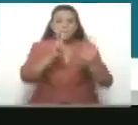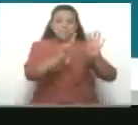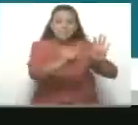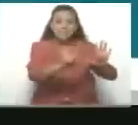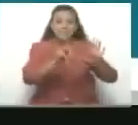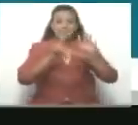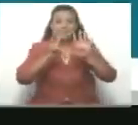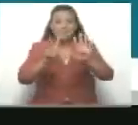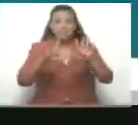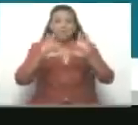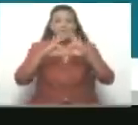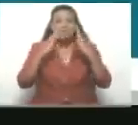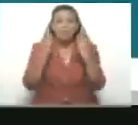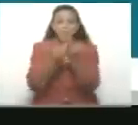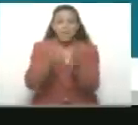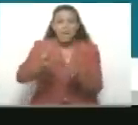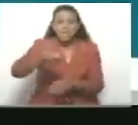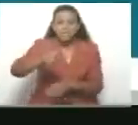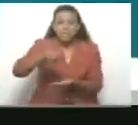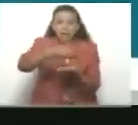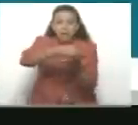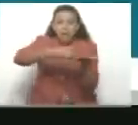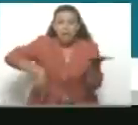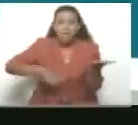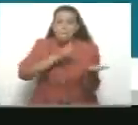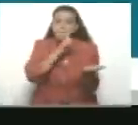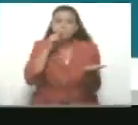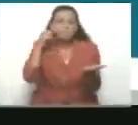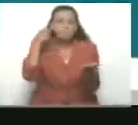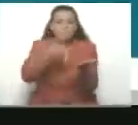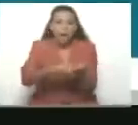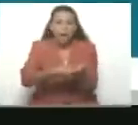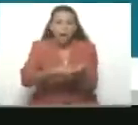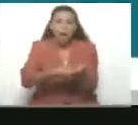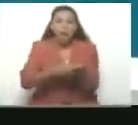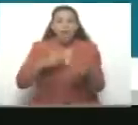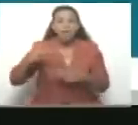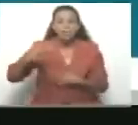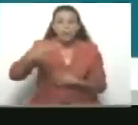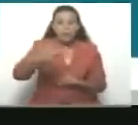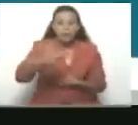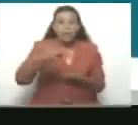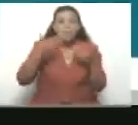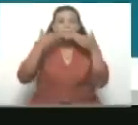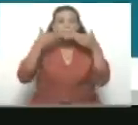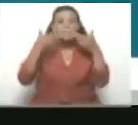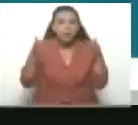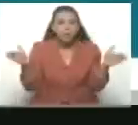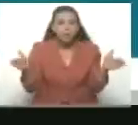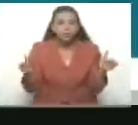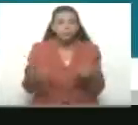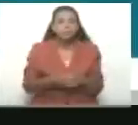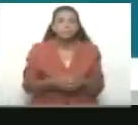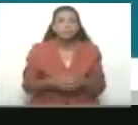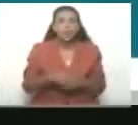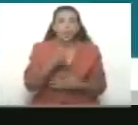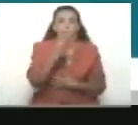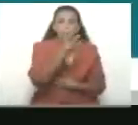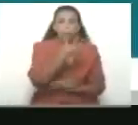familias yaen mano documento en mano y en las tejerías vamos a develar elito